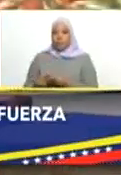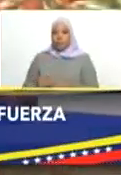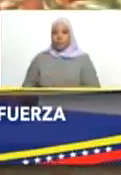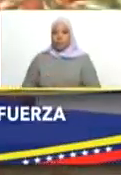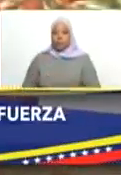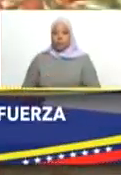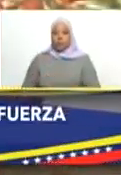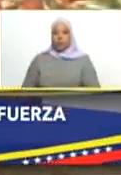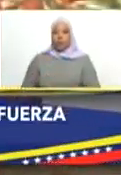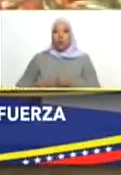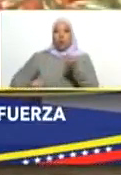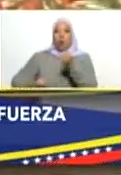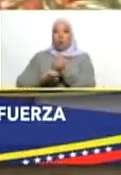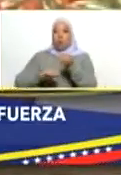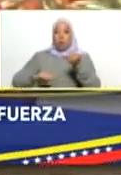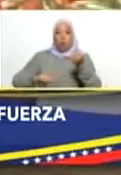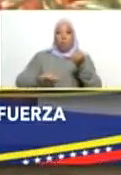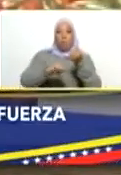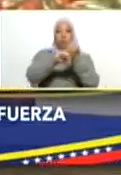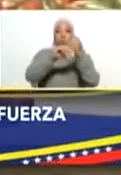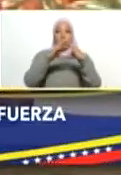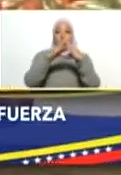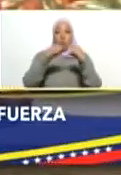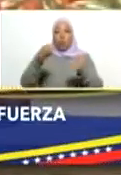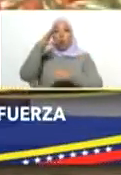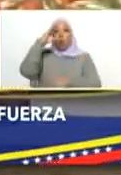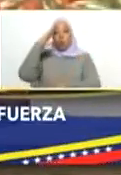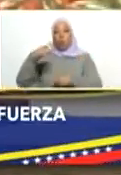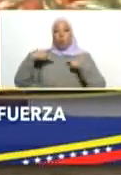todo su apoyo y sus atenciones a la brigada humanitaria.